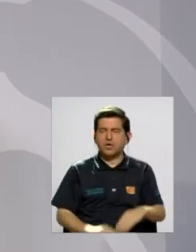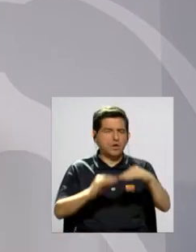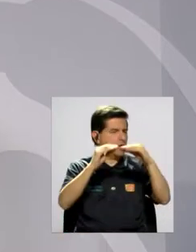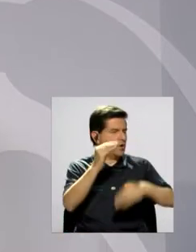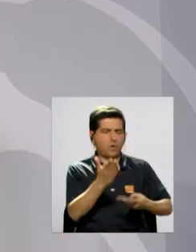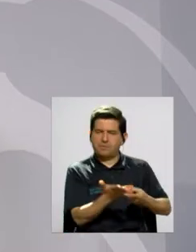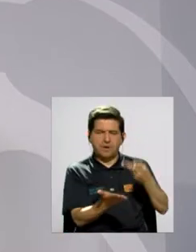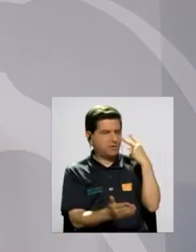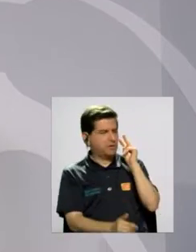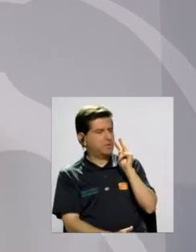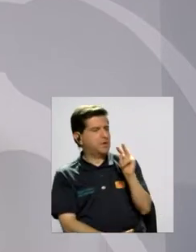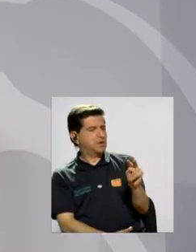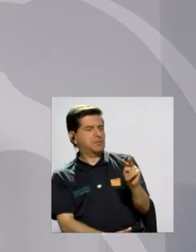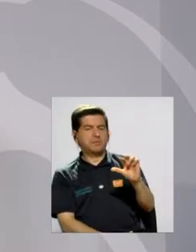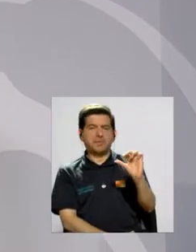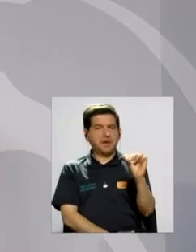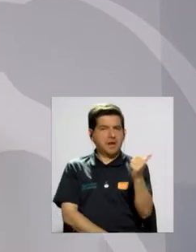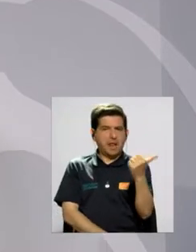ni tampoco